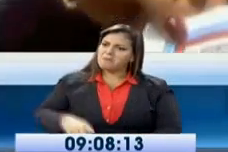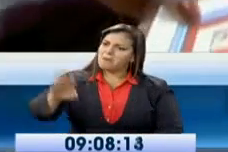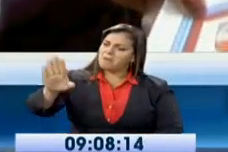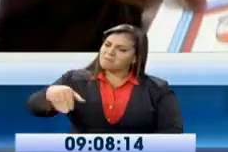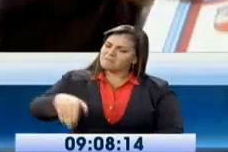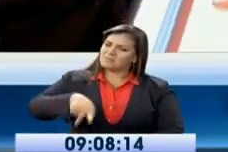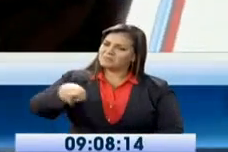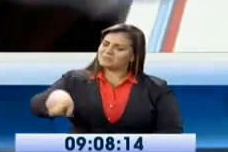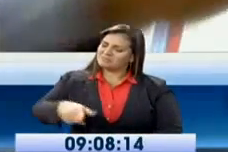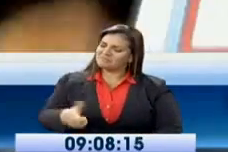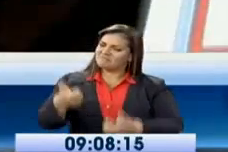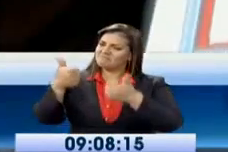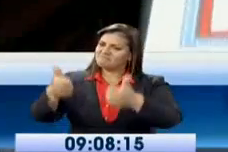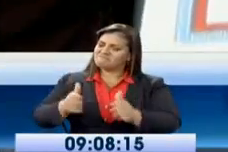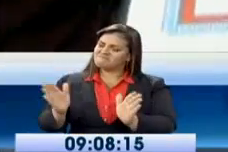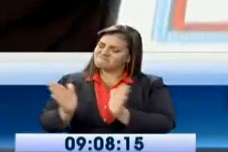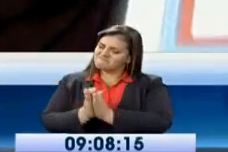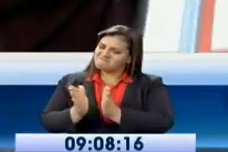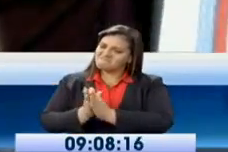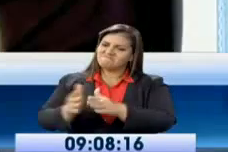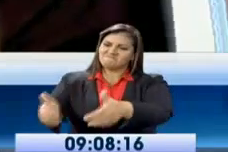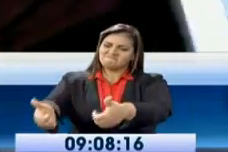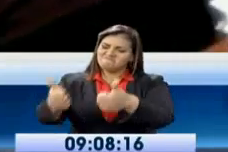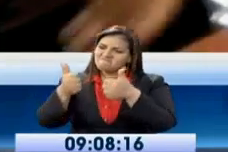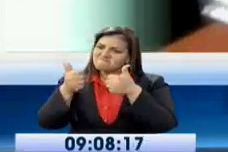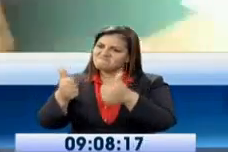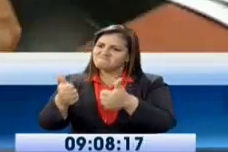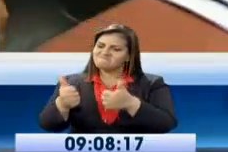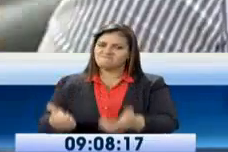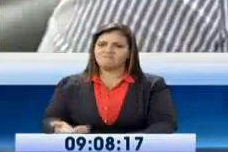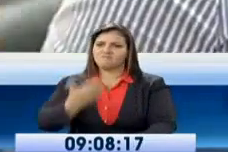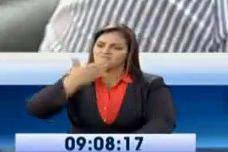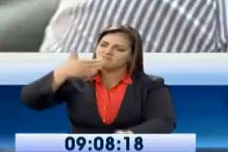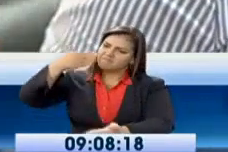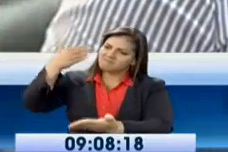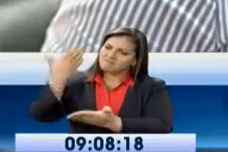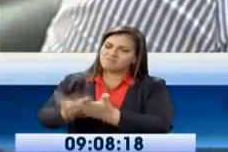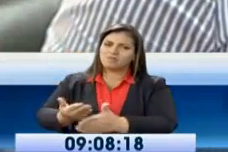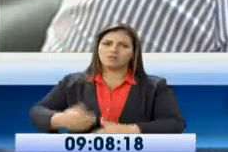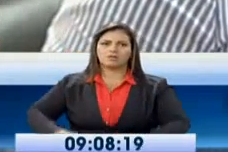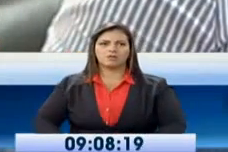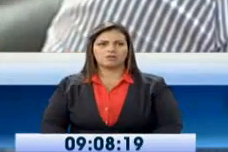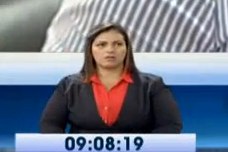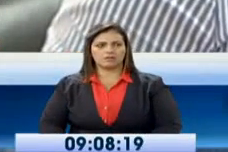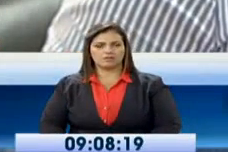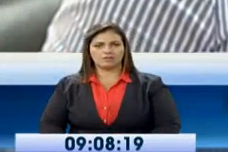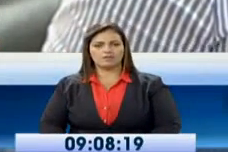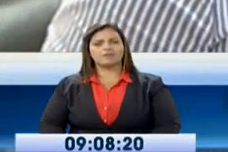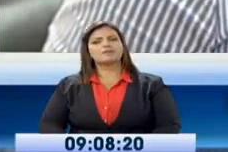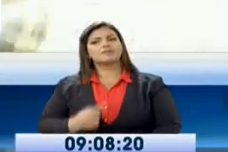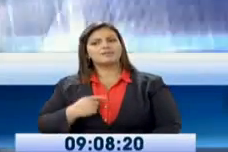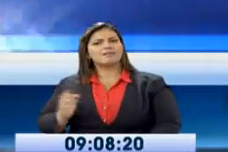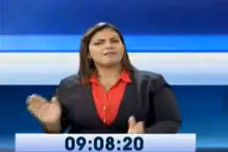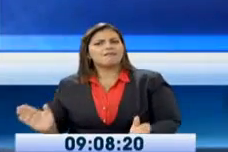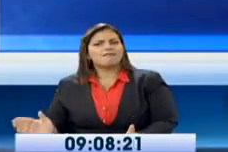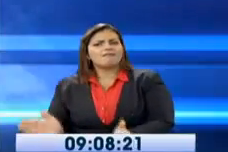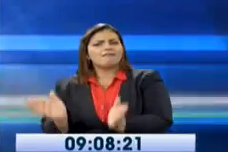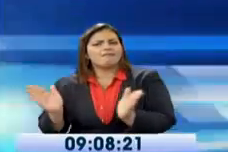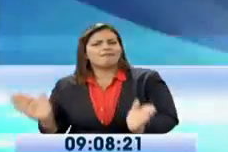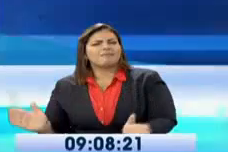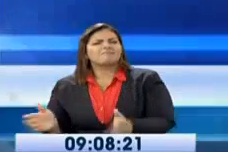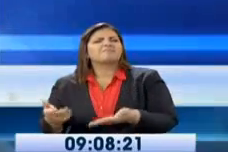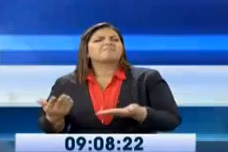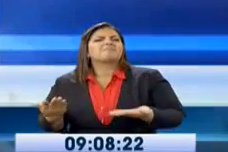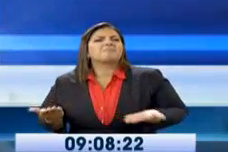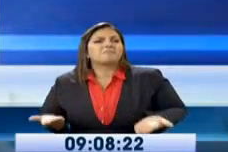el guardia, y entonces pues nosotros también tenemos que hacer nuestra parte, ¿no? Y incentivar al personal para